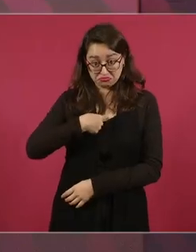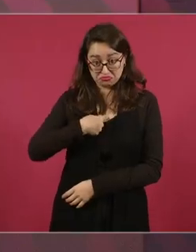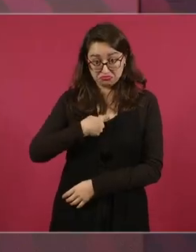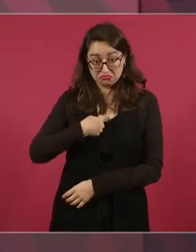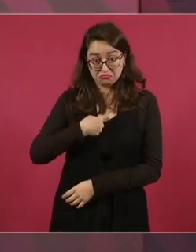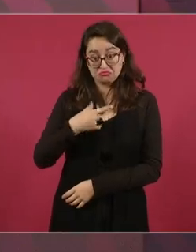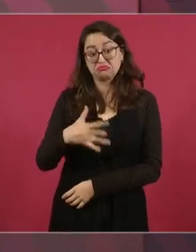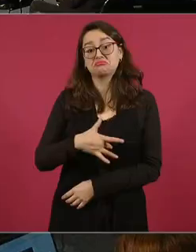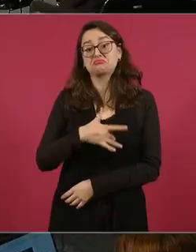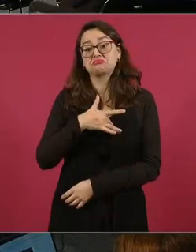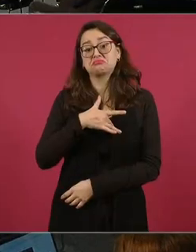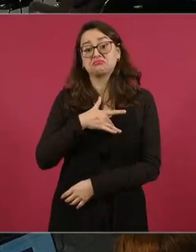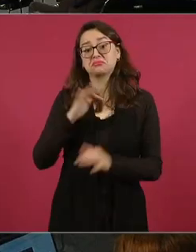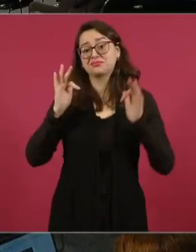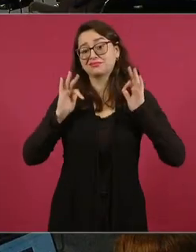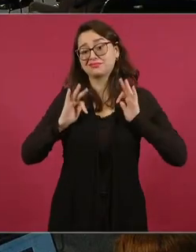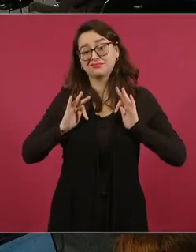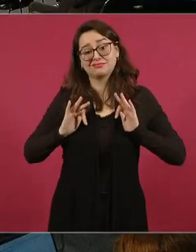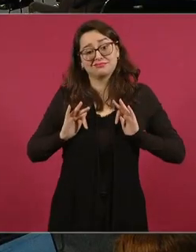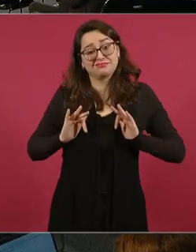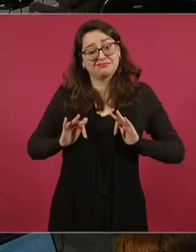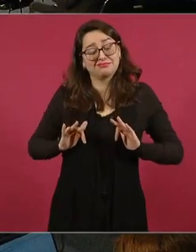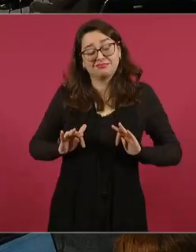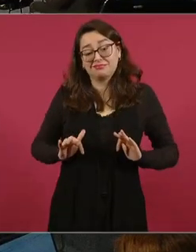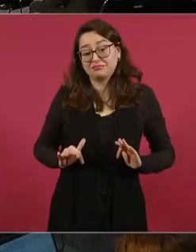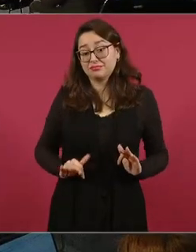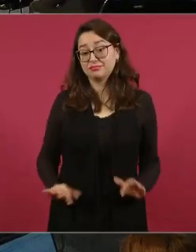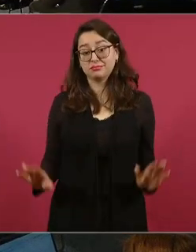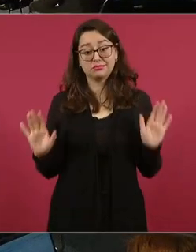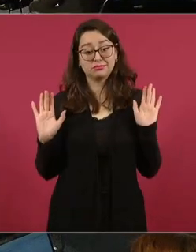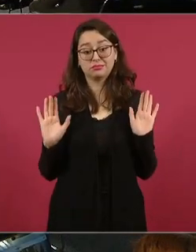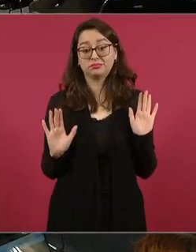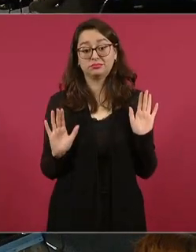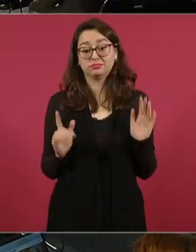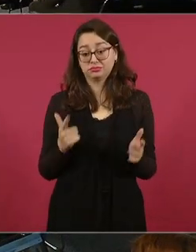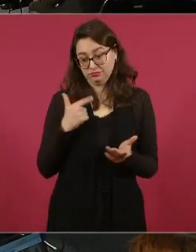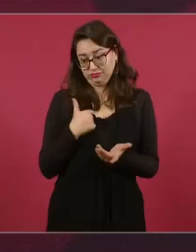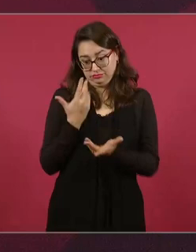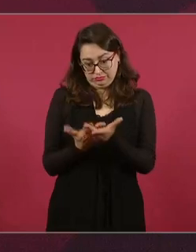yo me voy a quedar también tranquilo porque